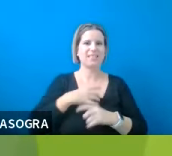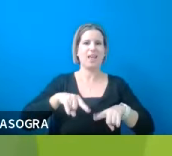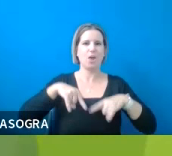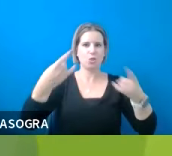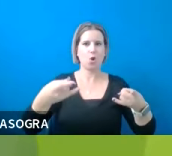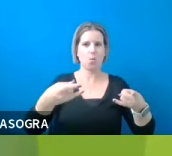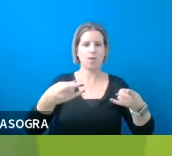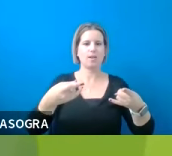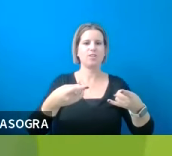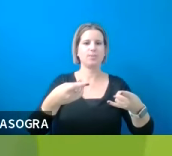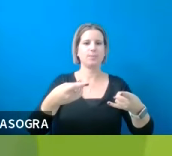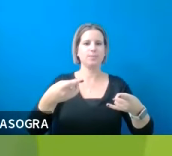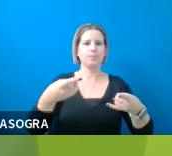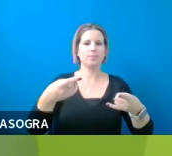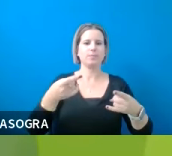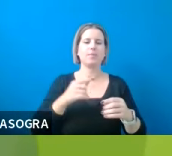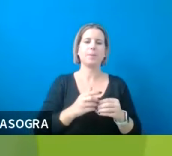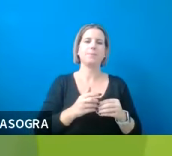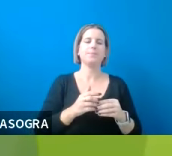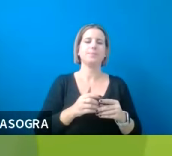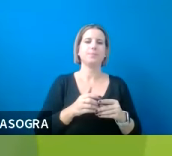y demás.